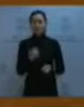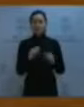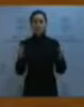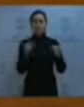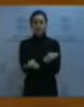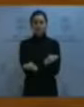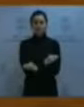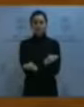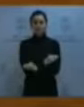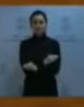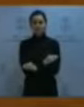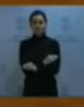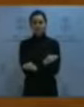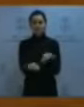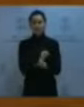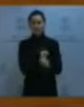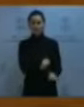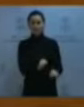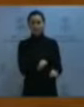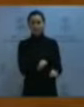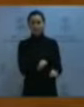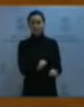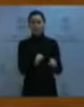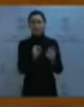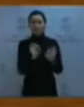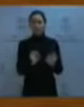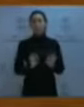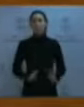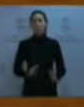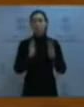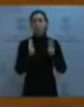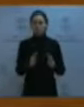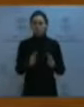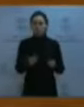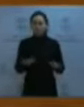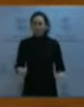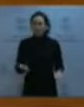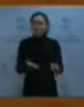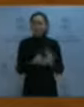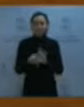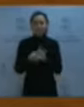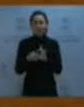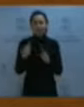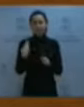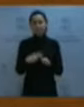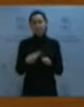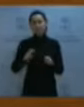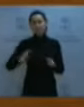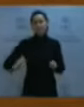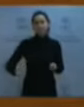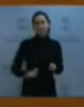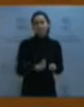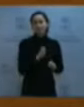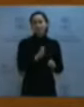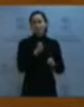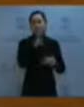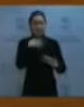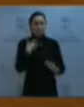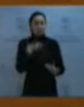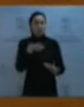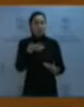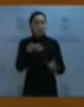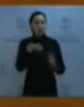los que rechazamos el mismo, tienen que ver con las políticas inerciales que ustedes siguen.